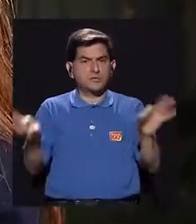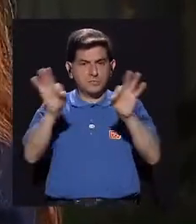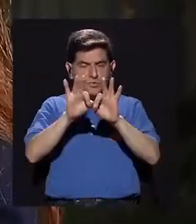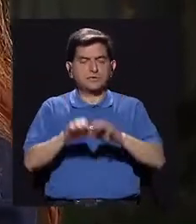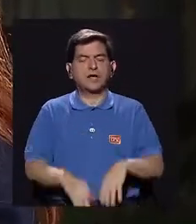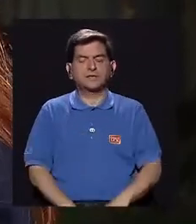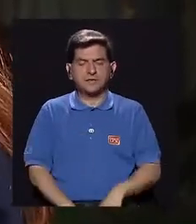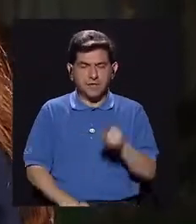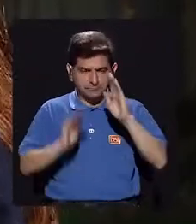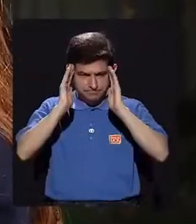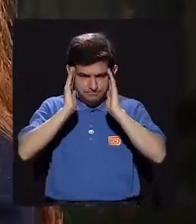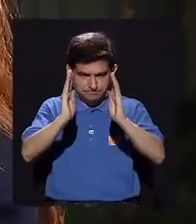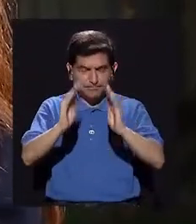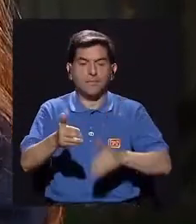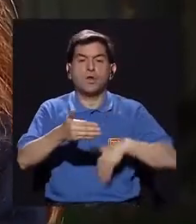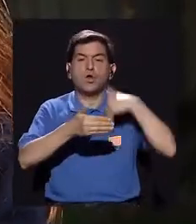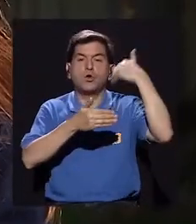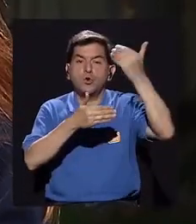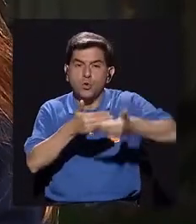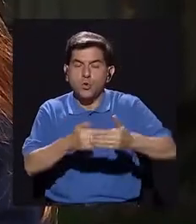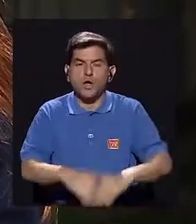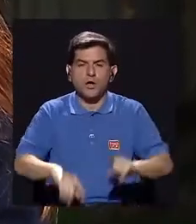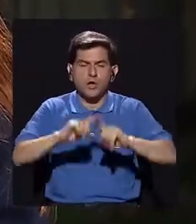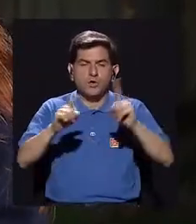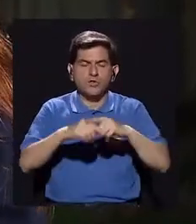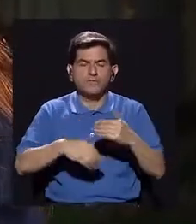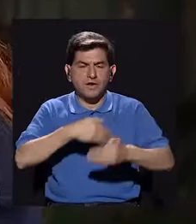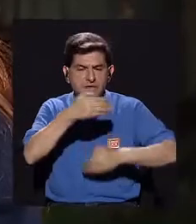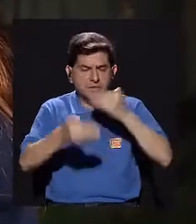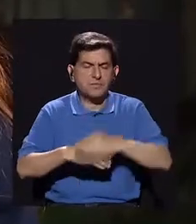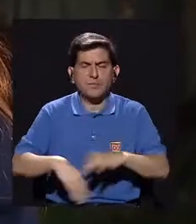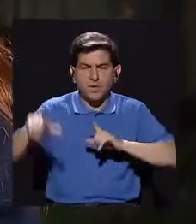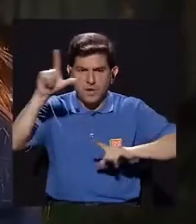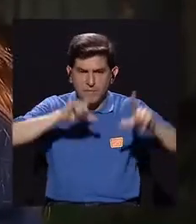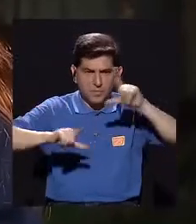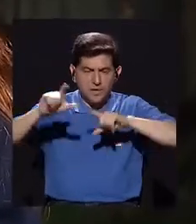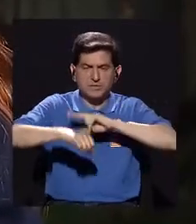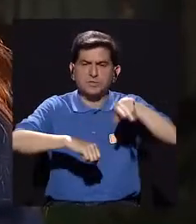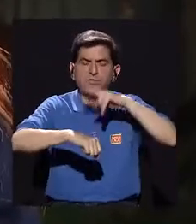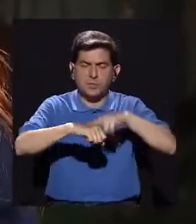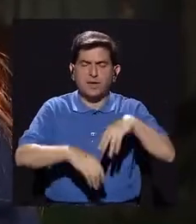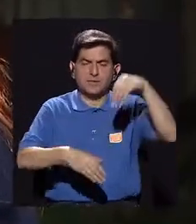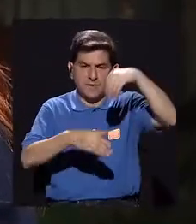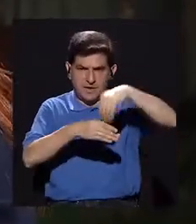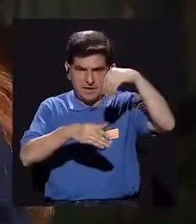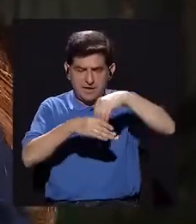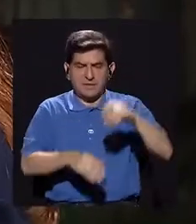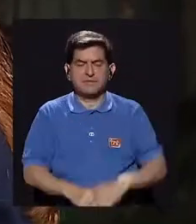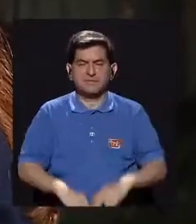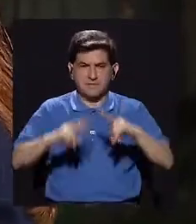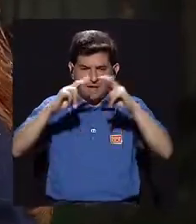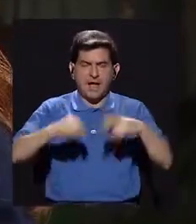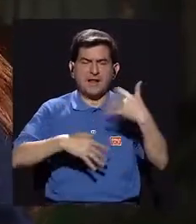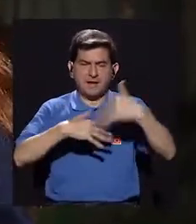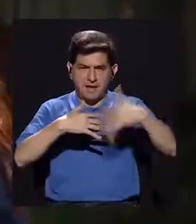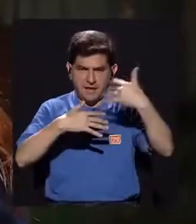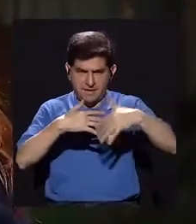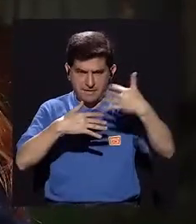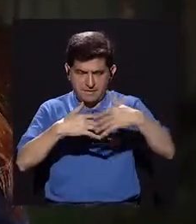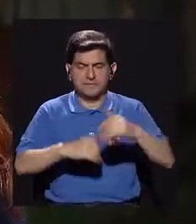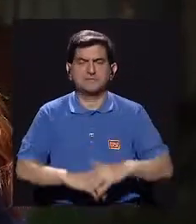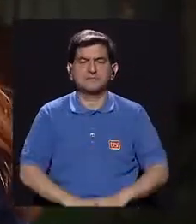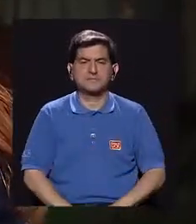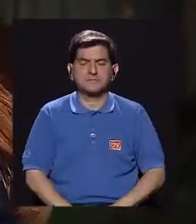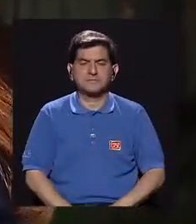es importante retomarlo. Luego le va a hacer una serie de laboratorios básicos, que generalmente va a incluir examen de sangre